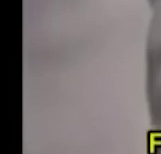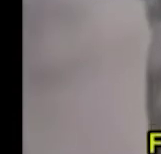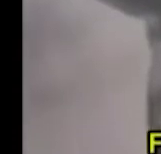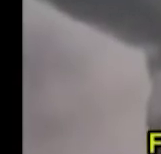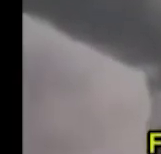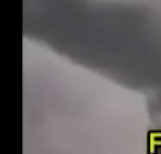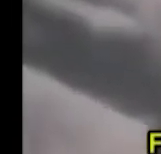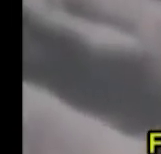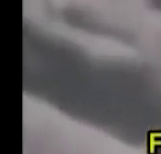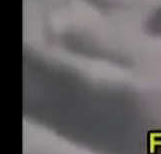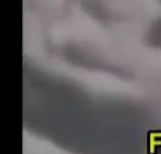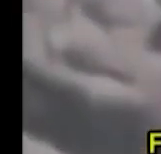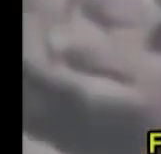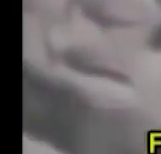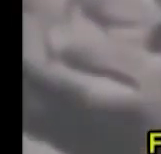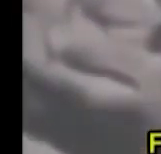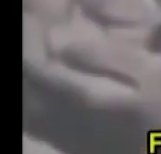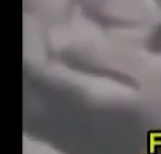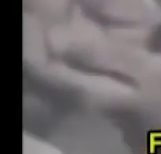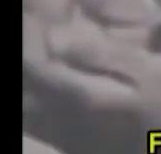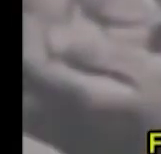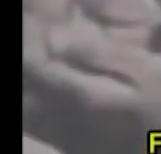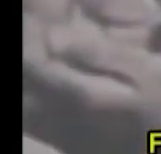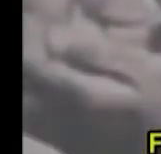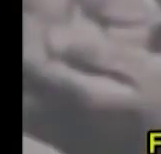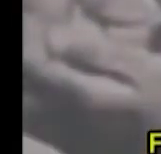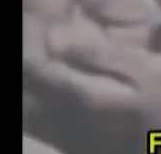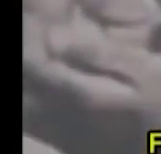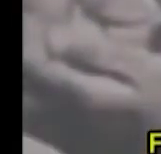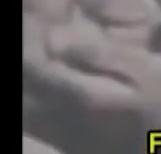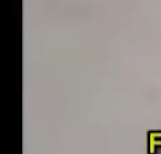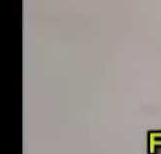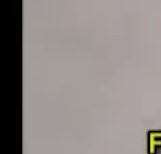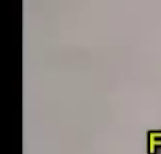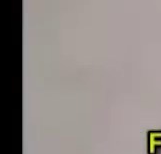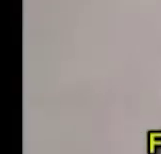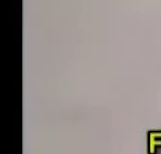pero hay que hablar también de los derechos de la humanidad.